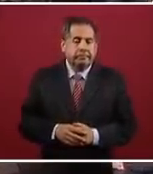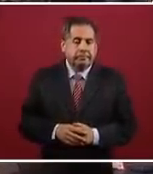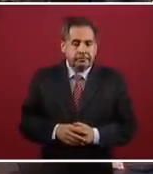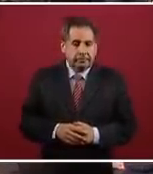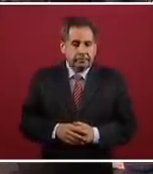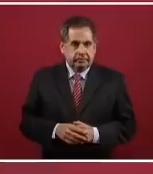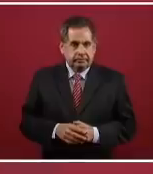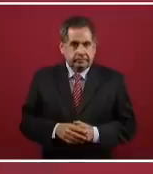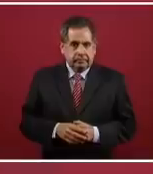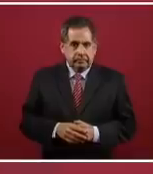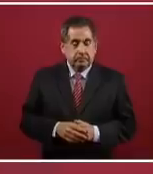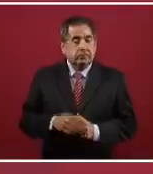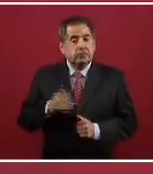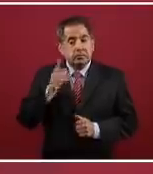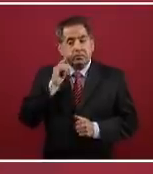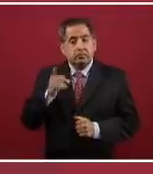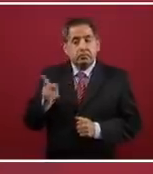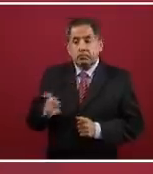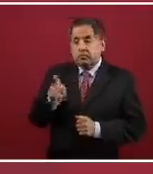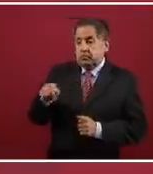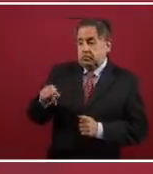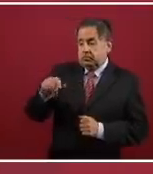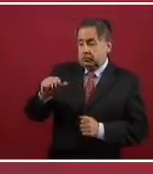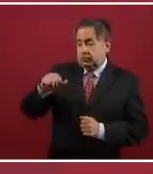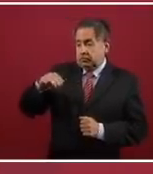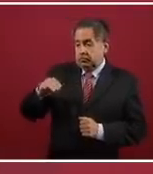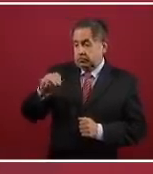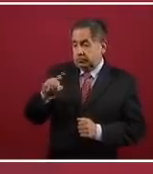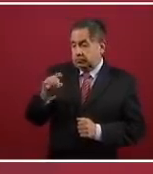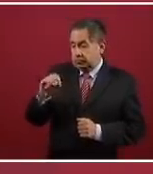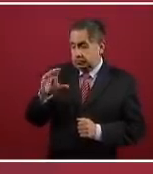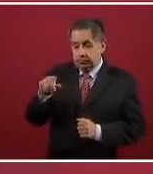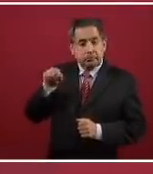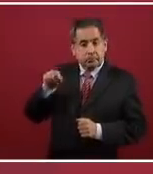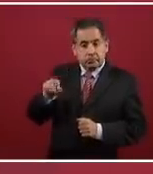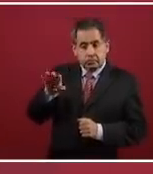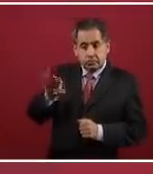se encontró en Amozoc